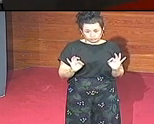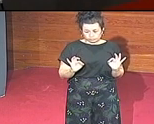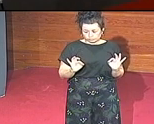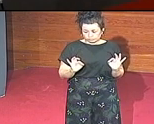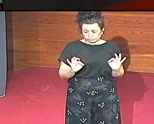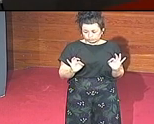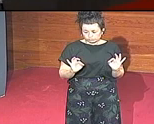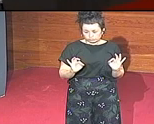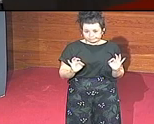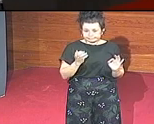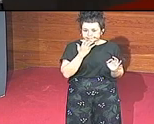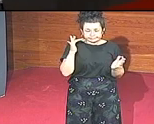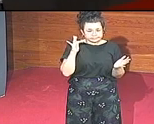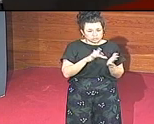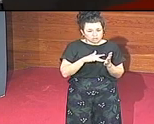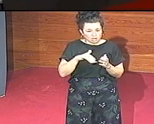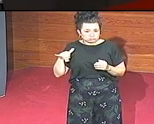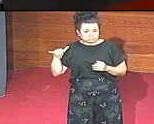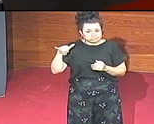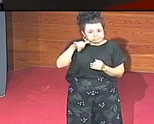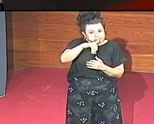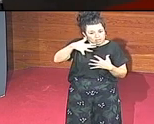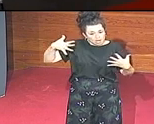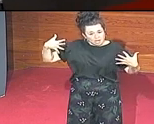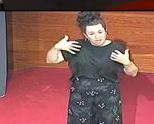lo mismo hacemos cuando hay un accidente de aviación